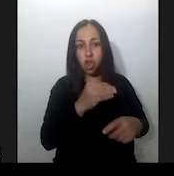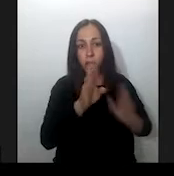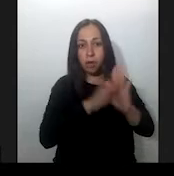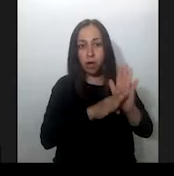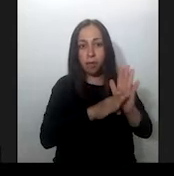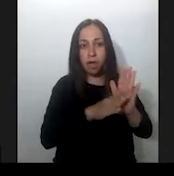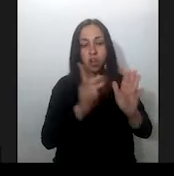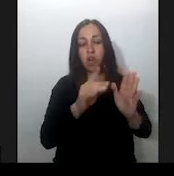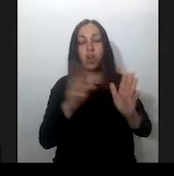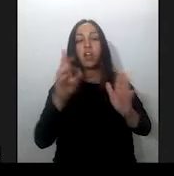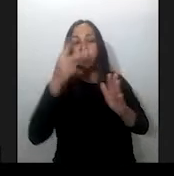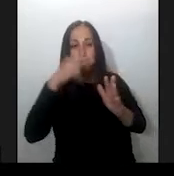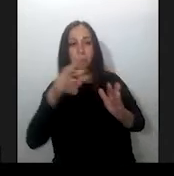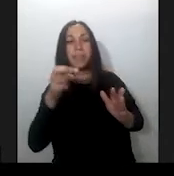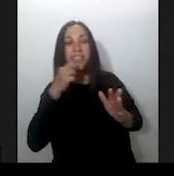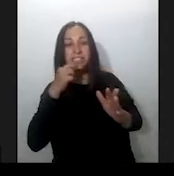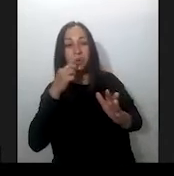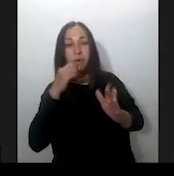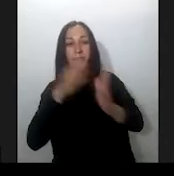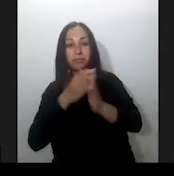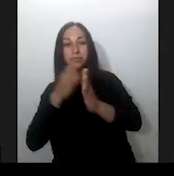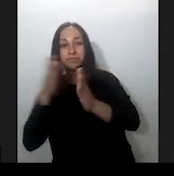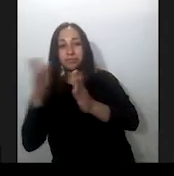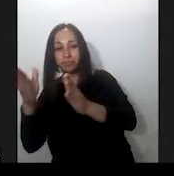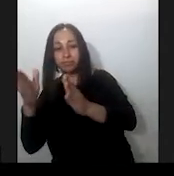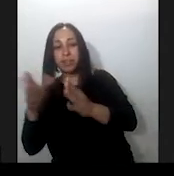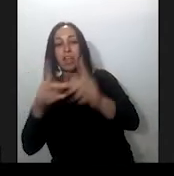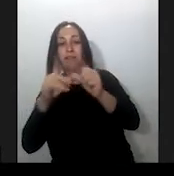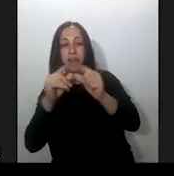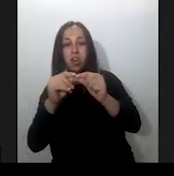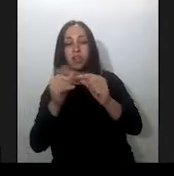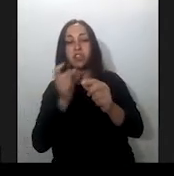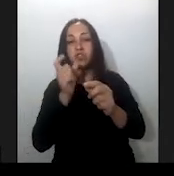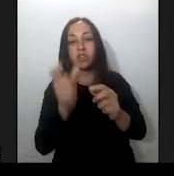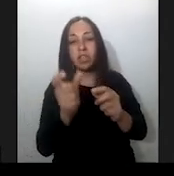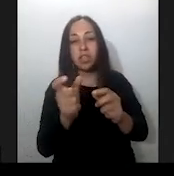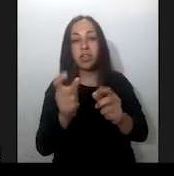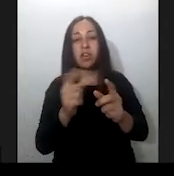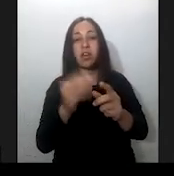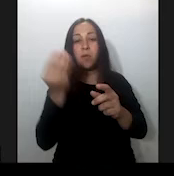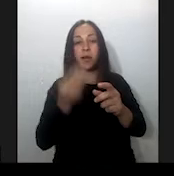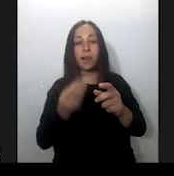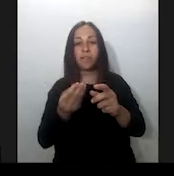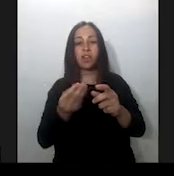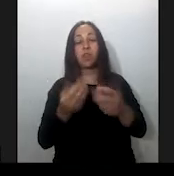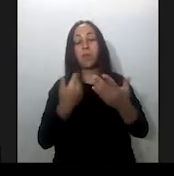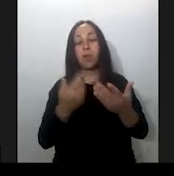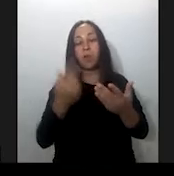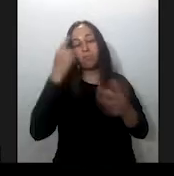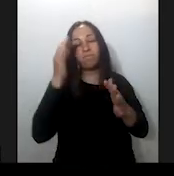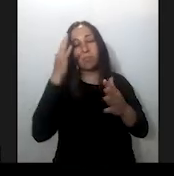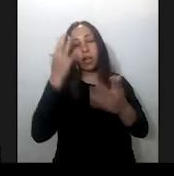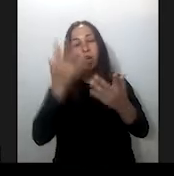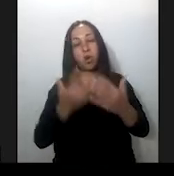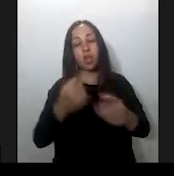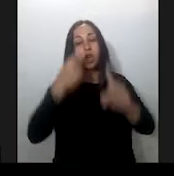la 2019, ya tiene como estos valores sugeridos. Me sugiere tipo cierto de gráficos, ¿no? Yo podría